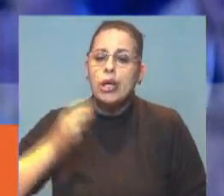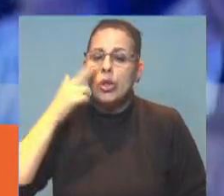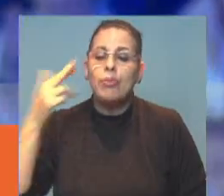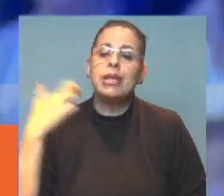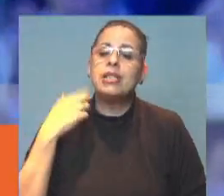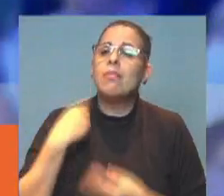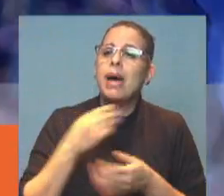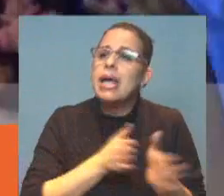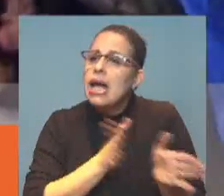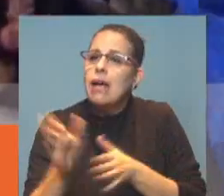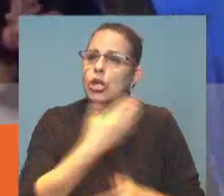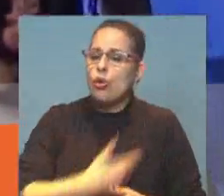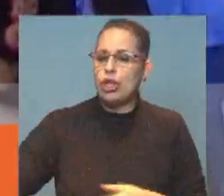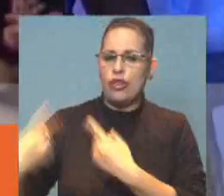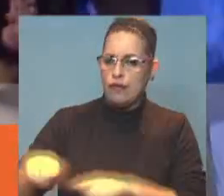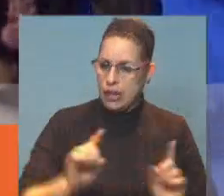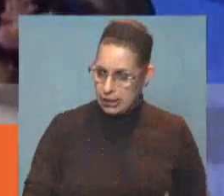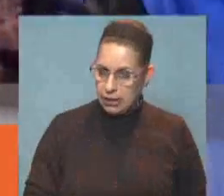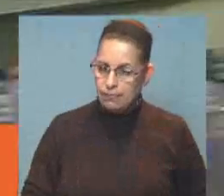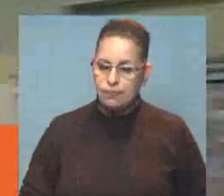ser una alternativa de gobierno.